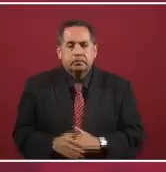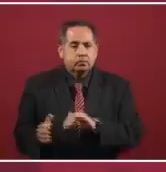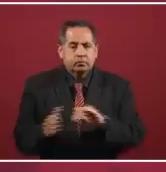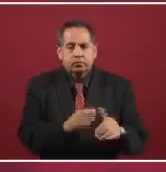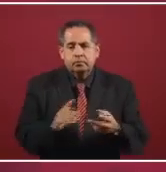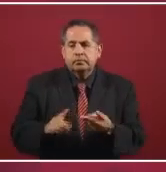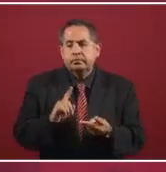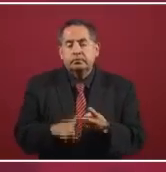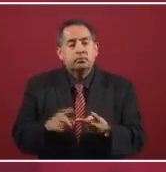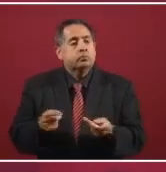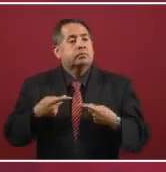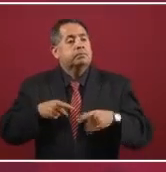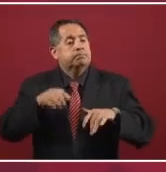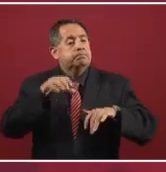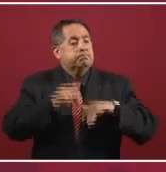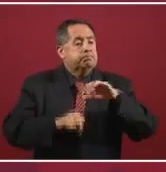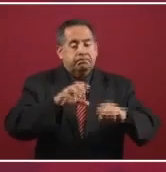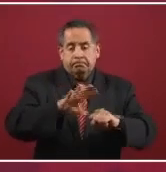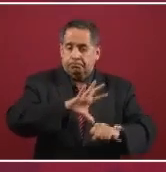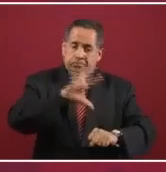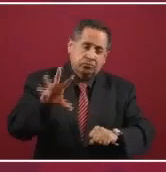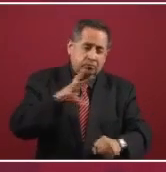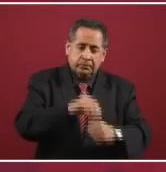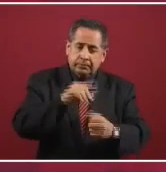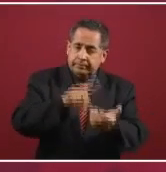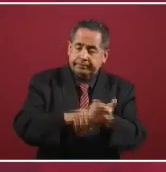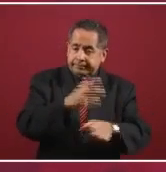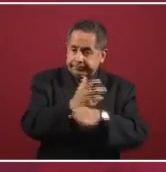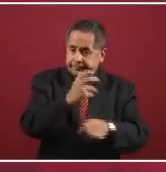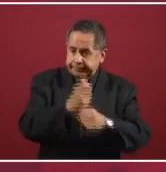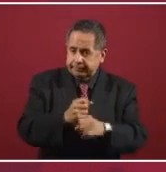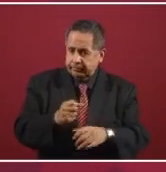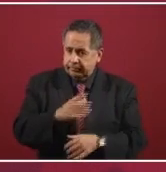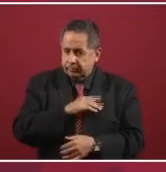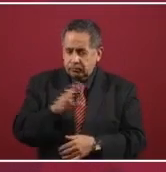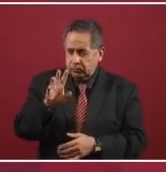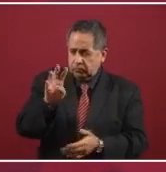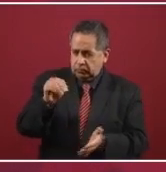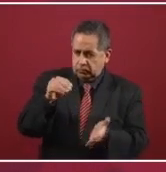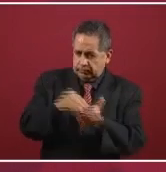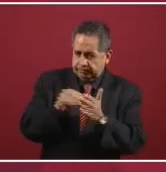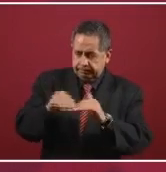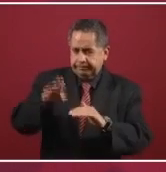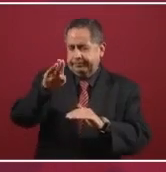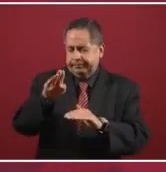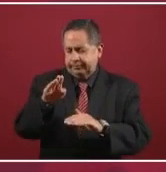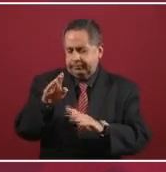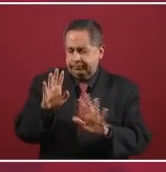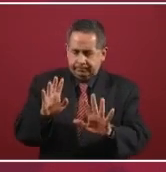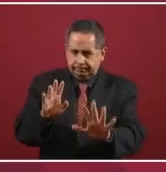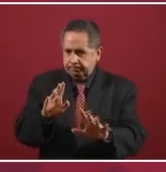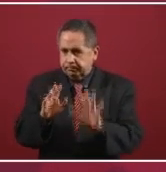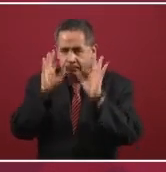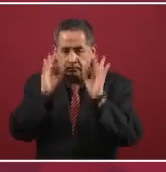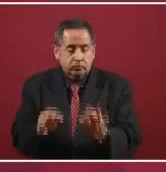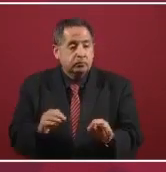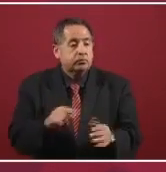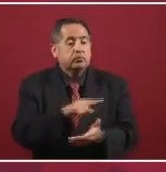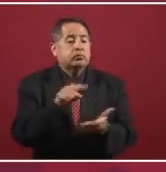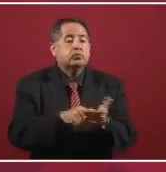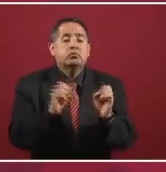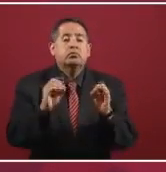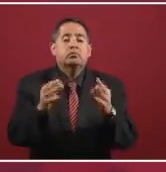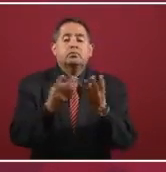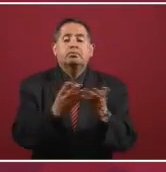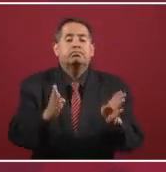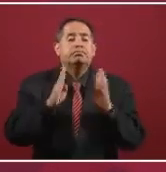El número de detenidos total en Estados Unidos es un poquito más de 9,000 al día de hoy, pero no los centros de detención de migrantes, son